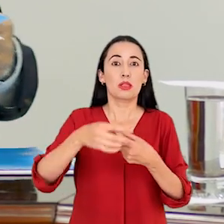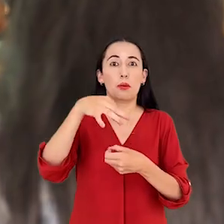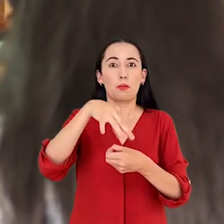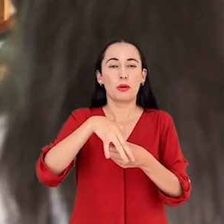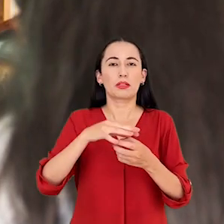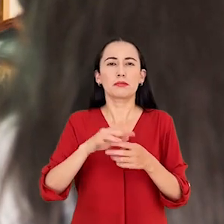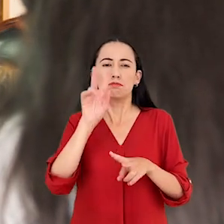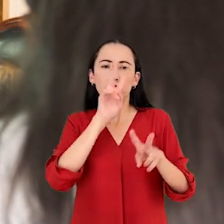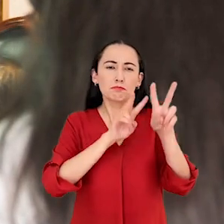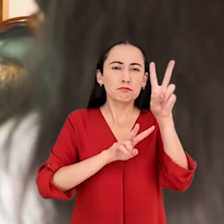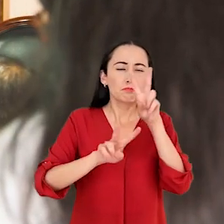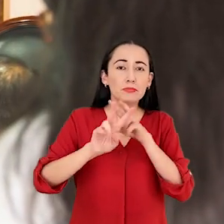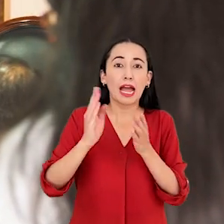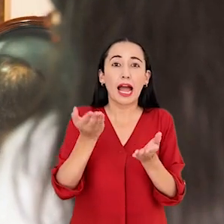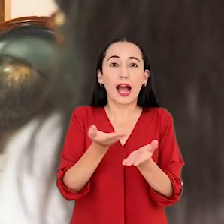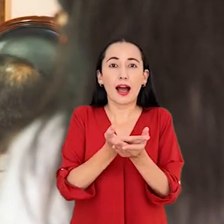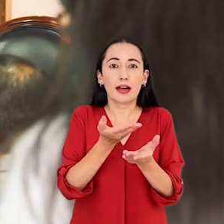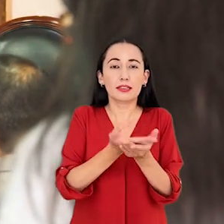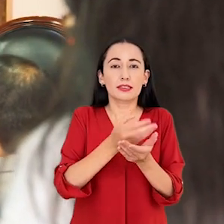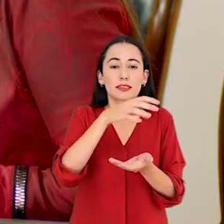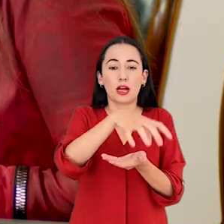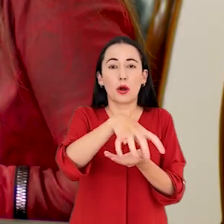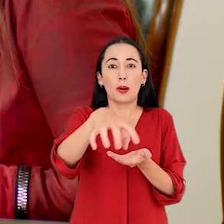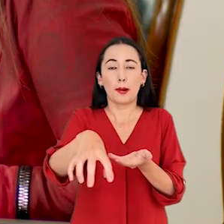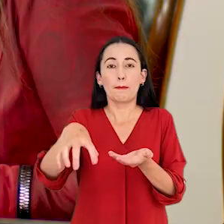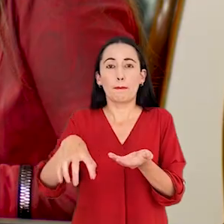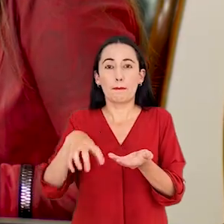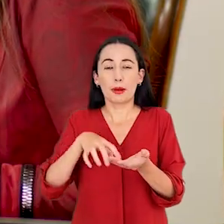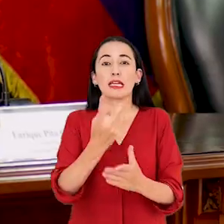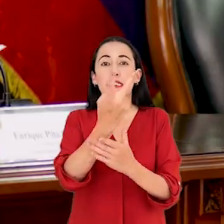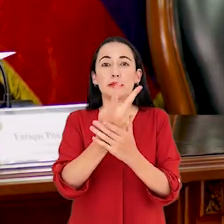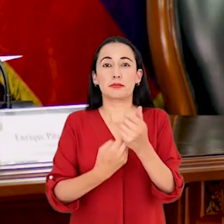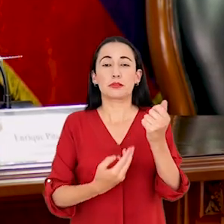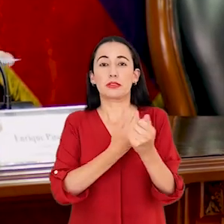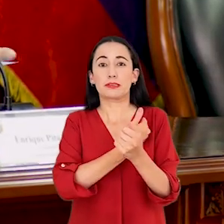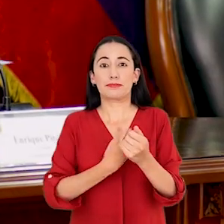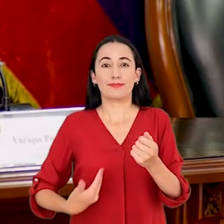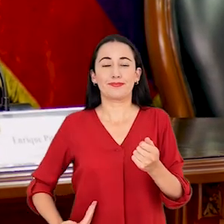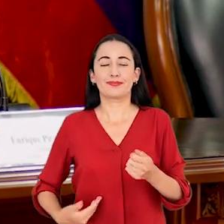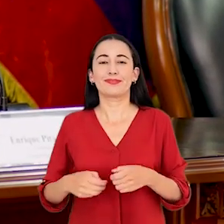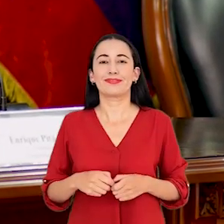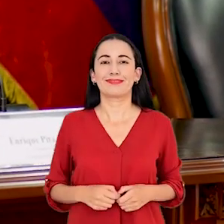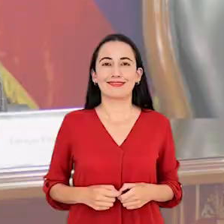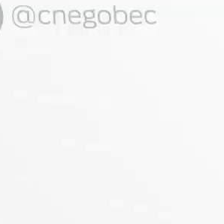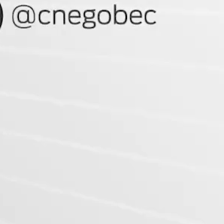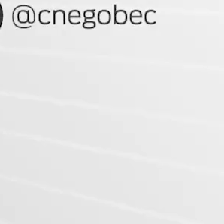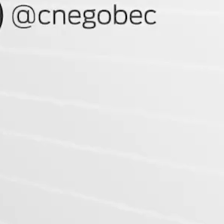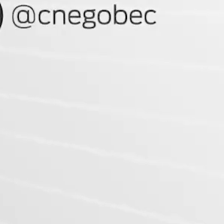vuelta, para examinar las actas provinciales del binomio presidencial.